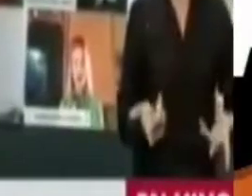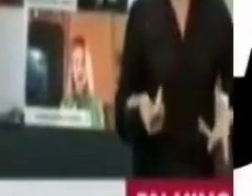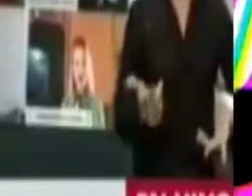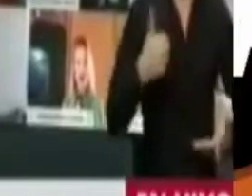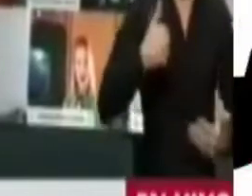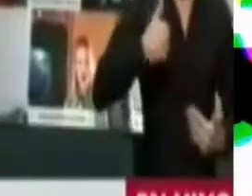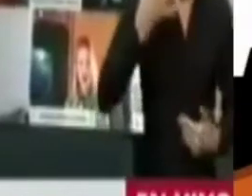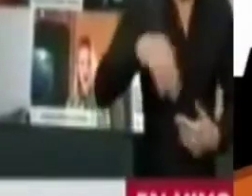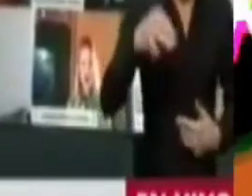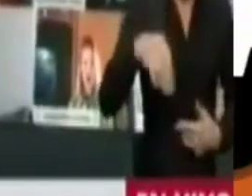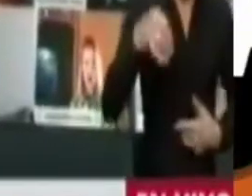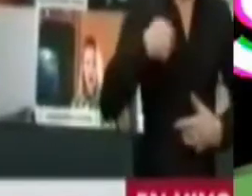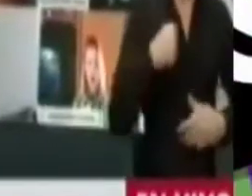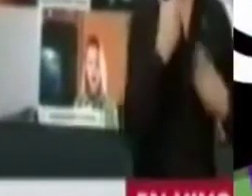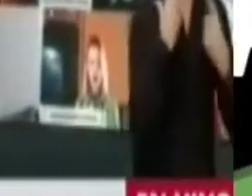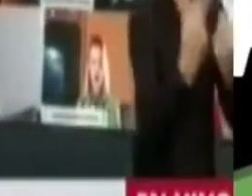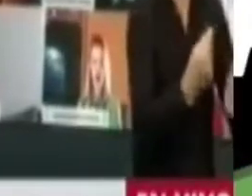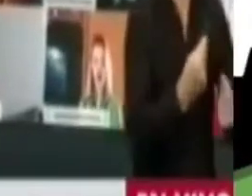bueno,